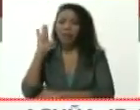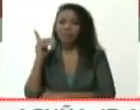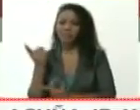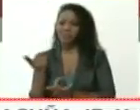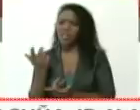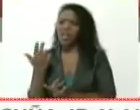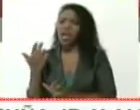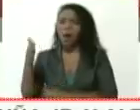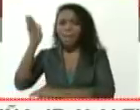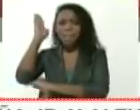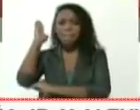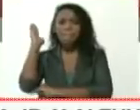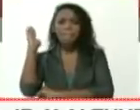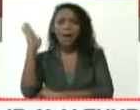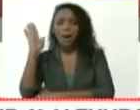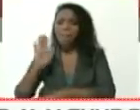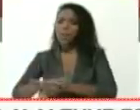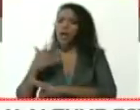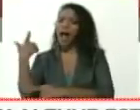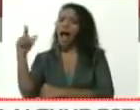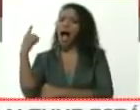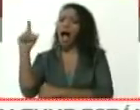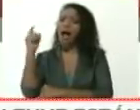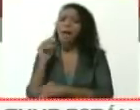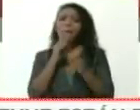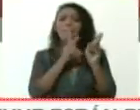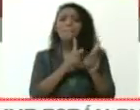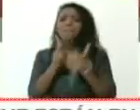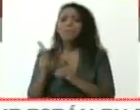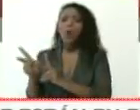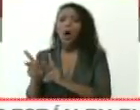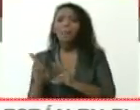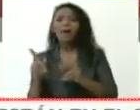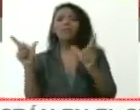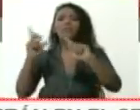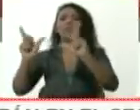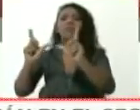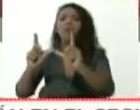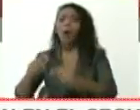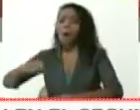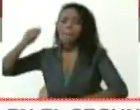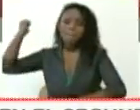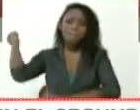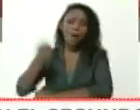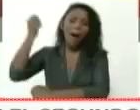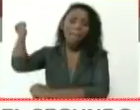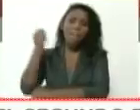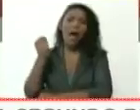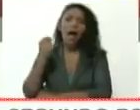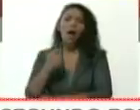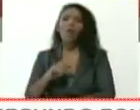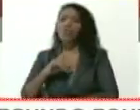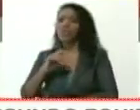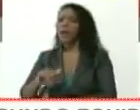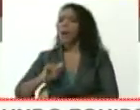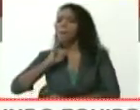sancionamos a Diosdado Cabello Rondón porque tiene un programa de televisión que se llama Con el Mazo Dando, donde insulta a la oposición.